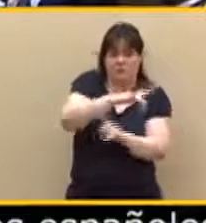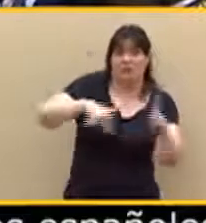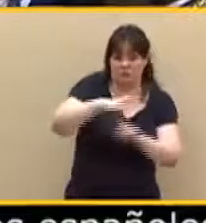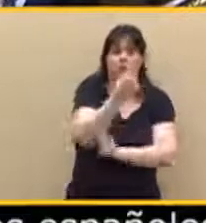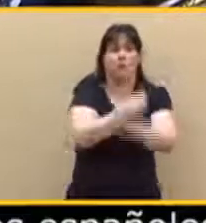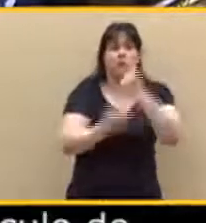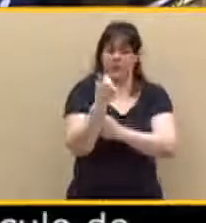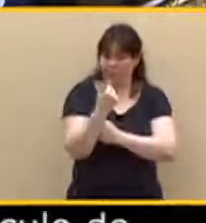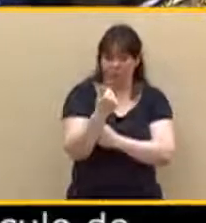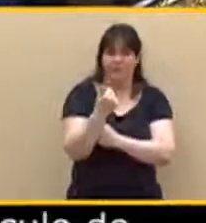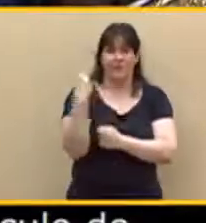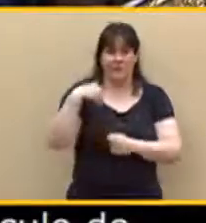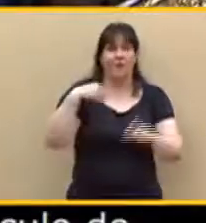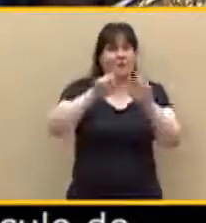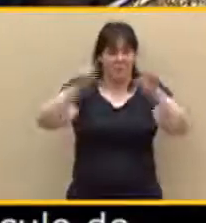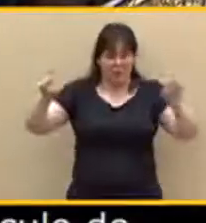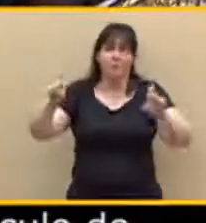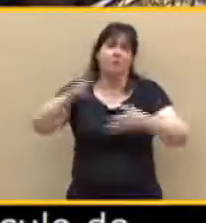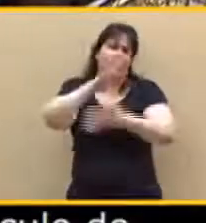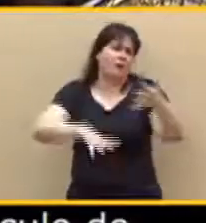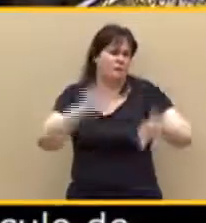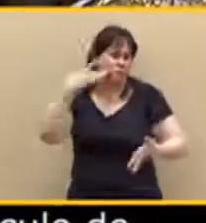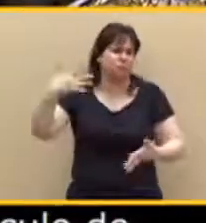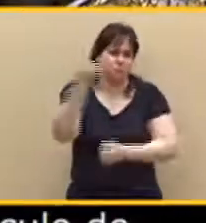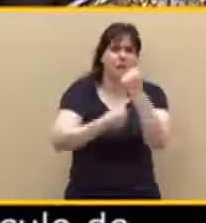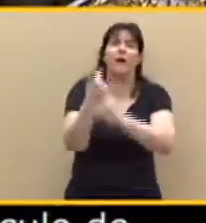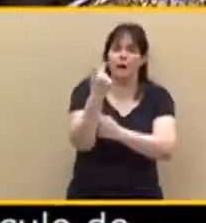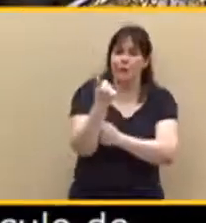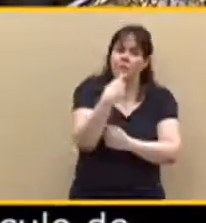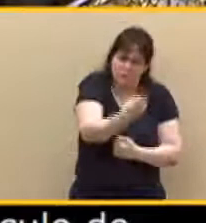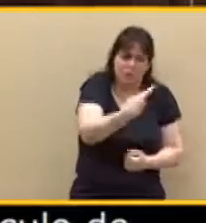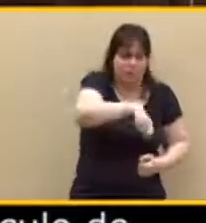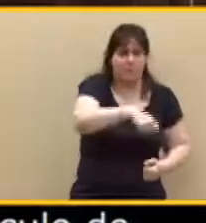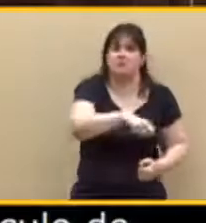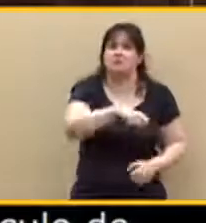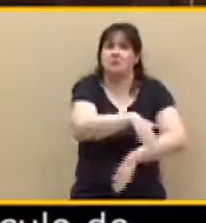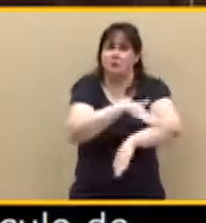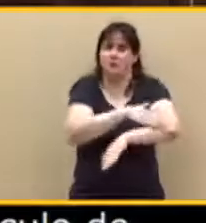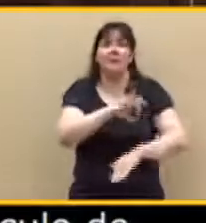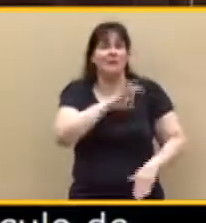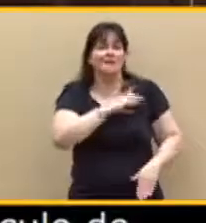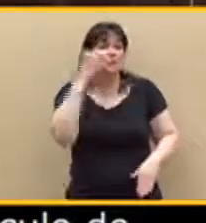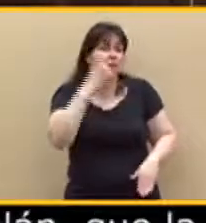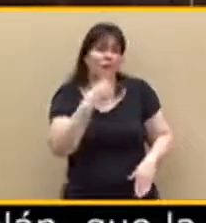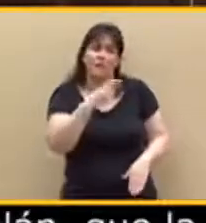del empresariado catalán, que se lo dijo el otro día al presidente del Gobierno, al señor Rajoy, que la corrupción puede